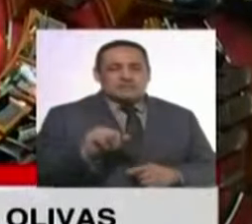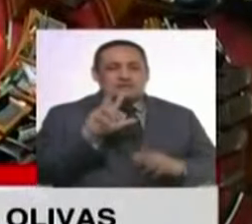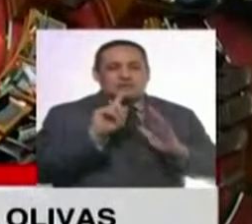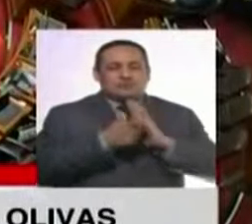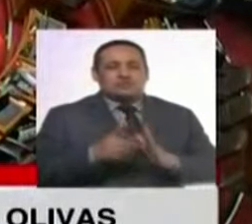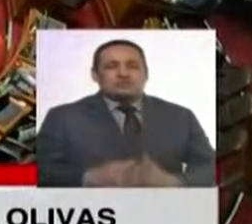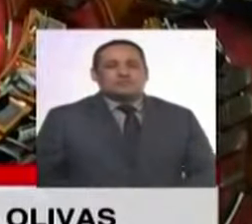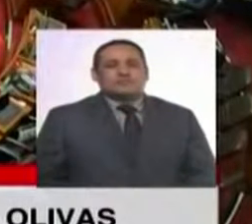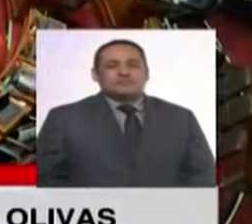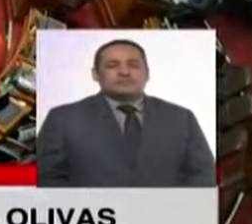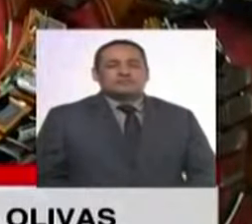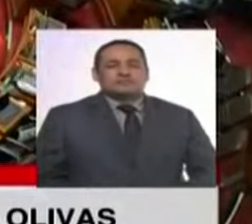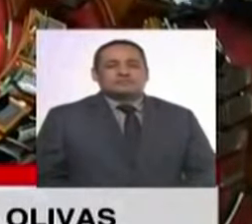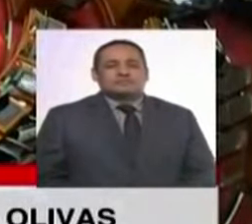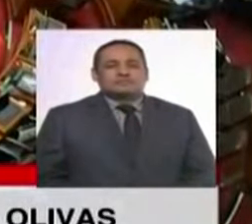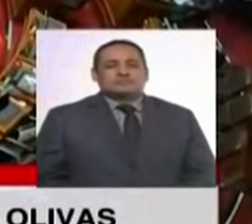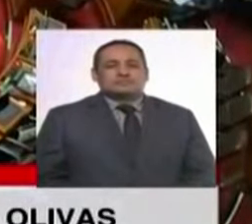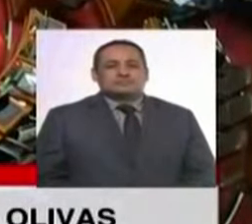tres minutos